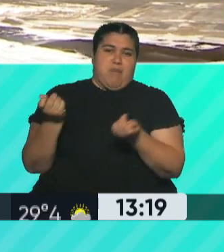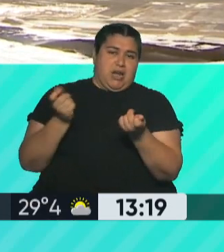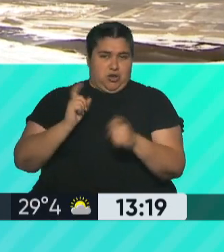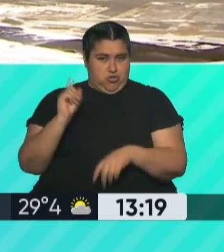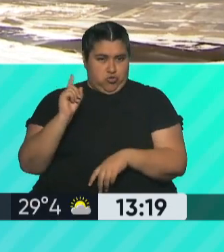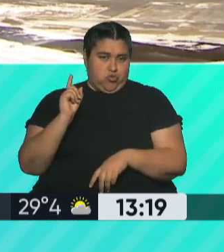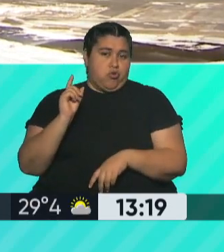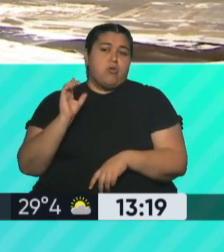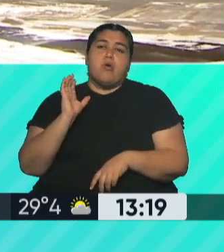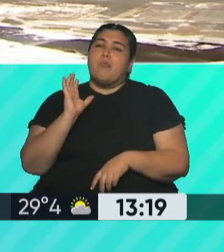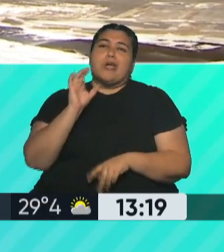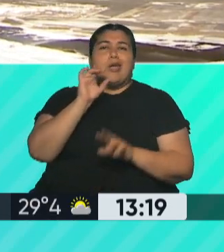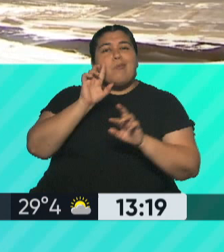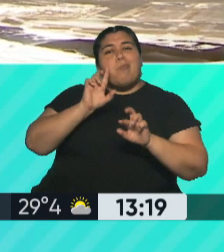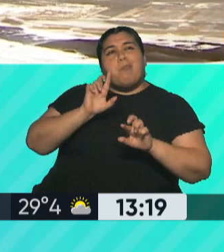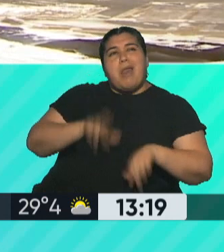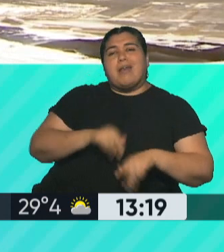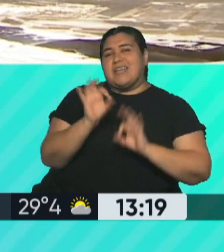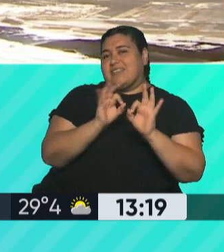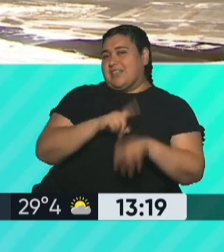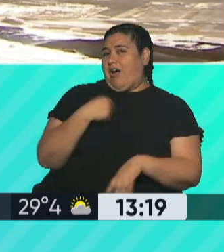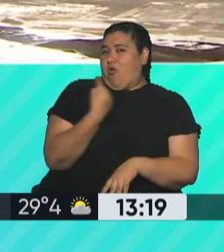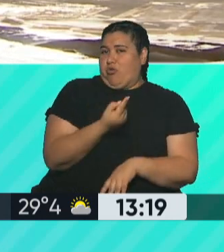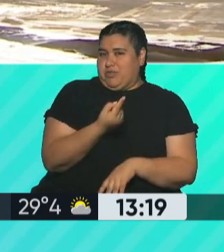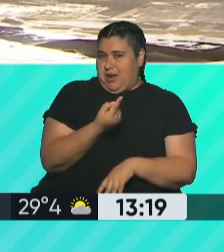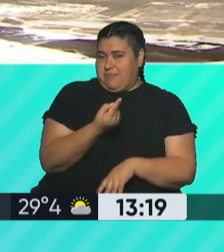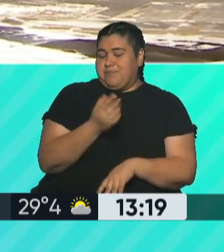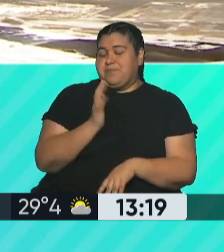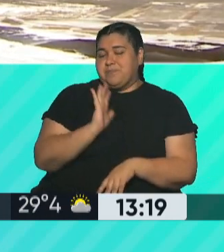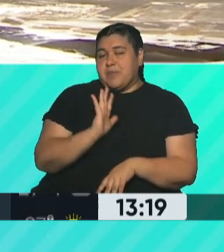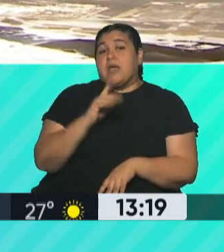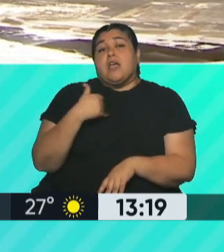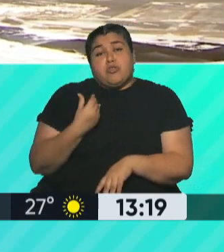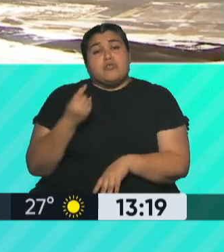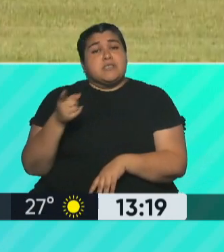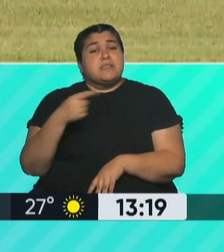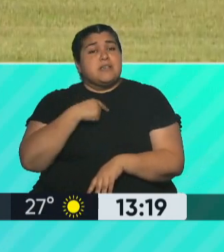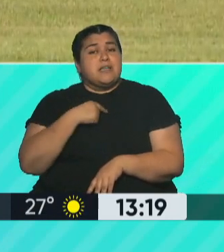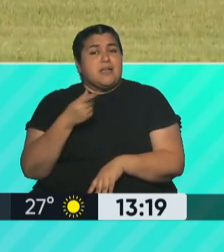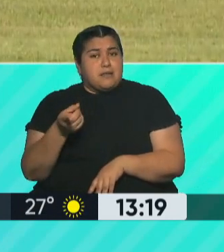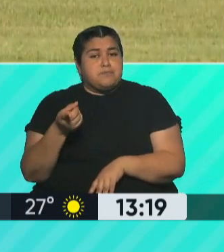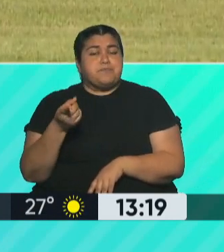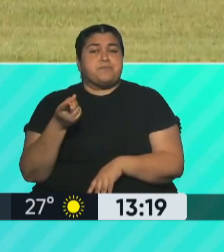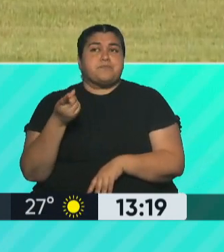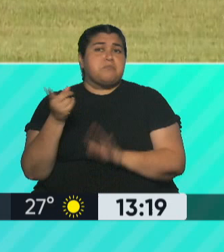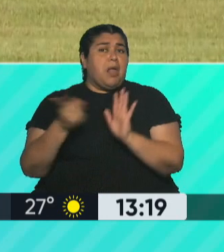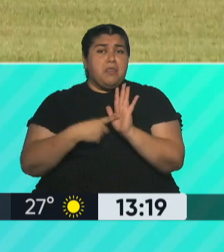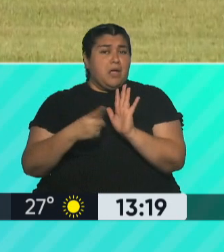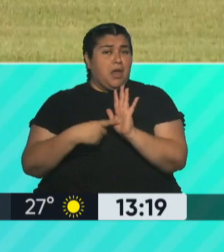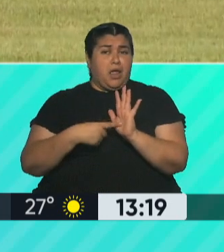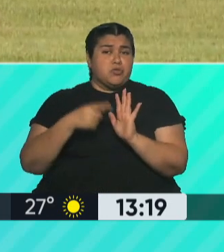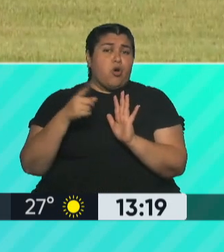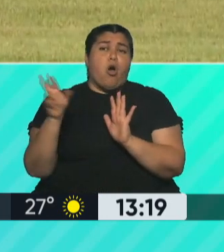están fijando desde otro lugar y por otra parte hay que ver qué pasa con los dos eh Son son decretos o